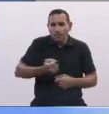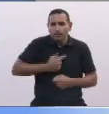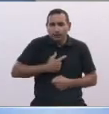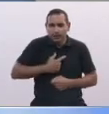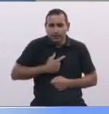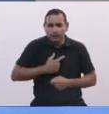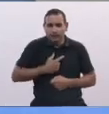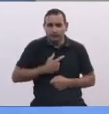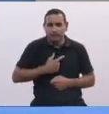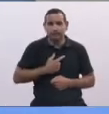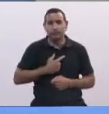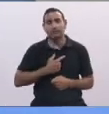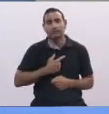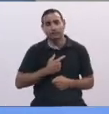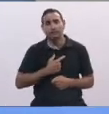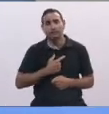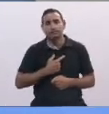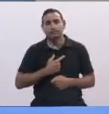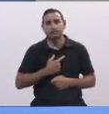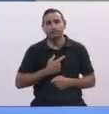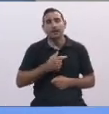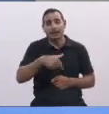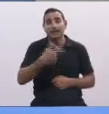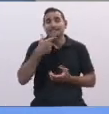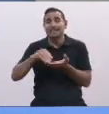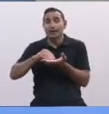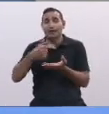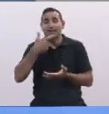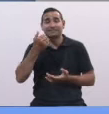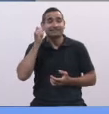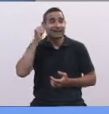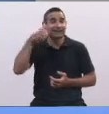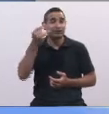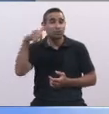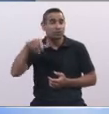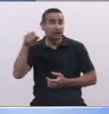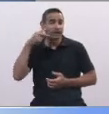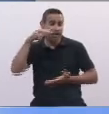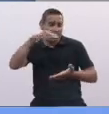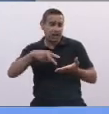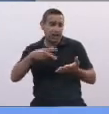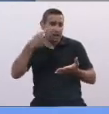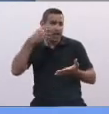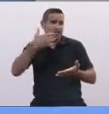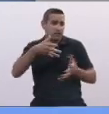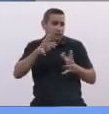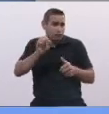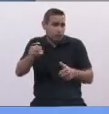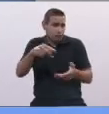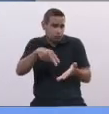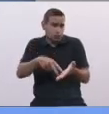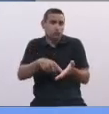personales. Más allá de que la senadora Sagnum hizo una interpretación en relación a este tema